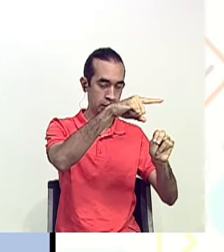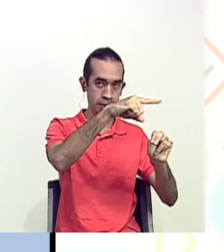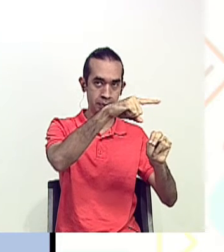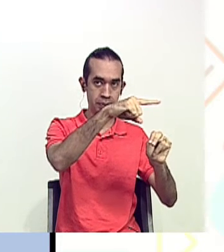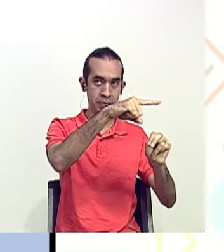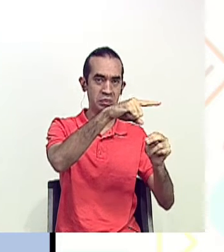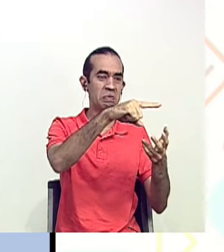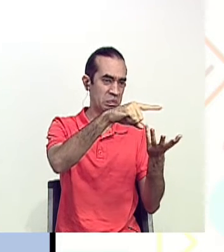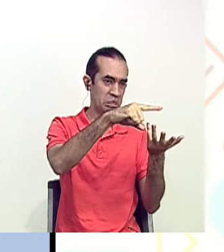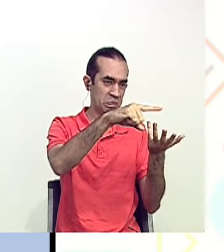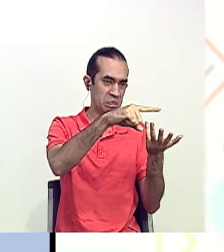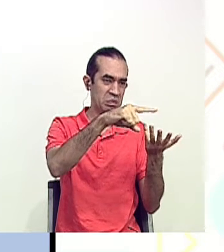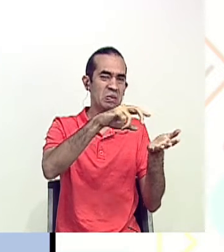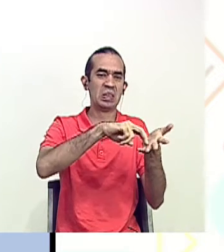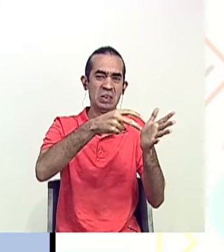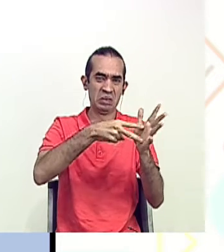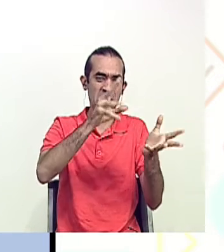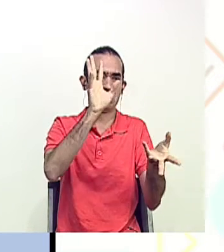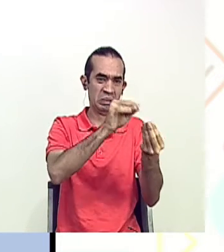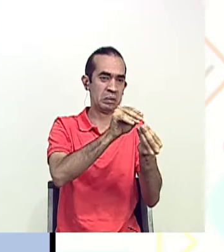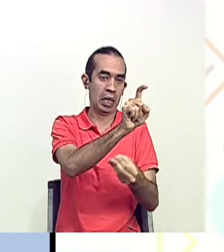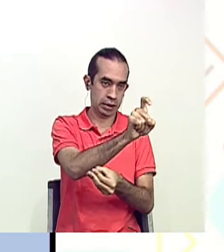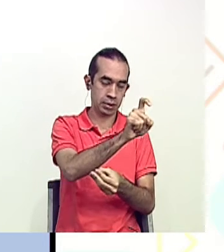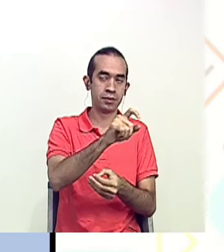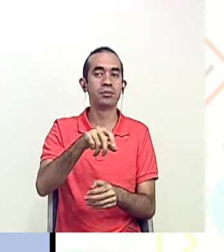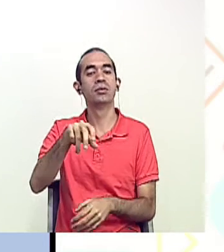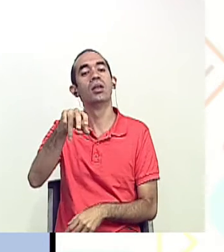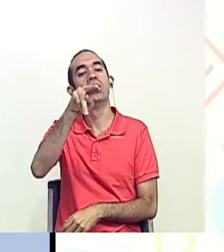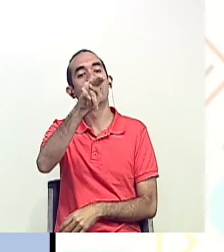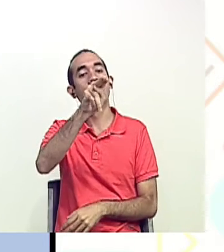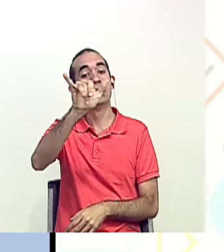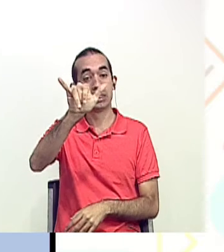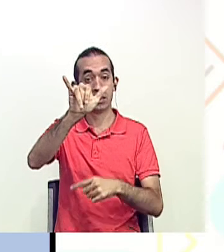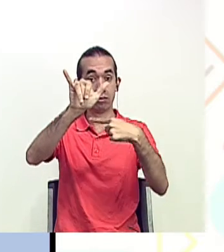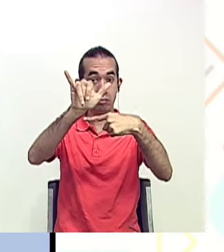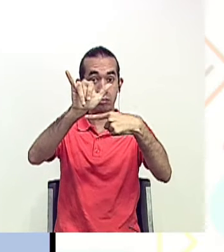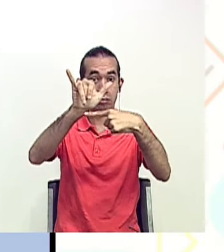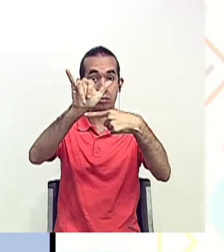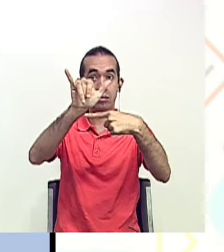nx entre n, resulta yx, y si dividimos ny,